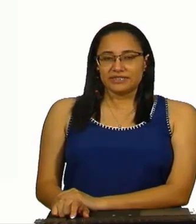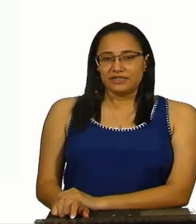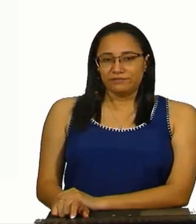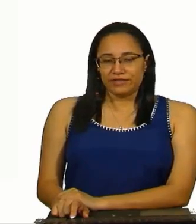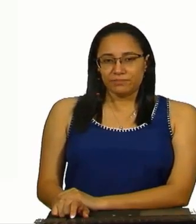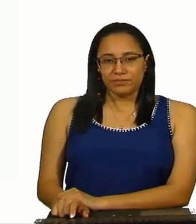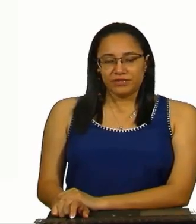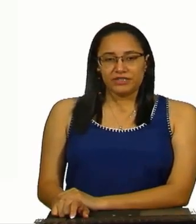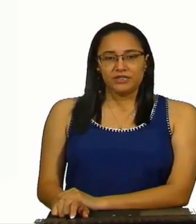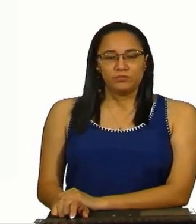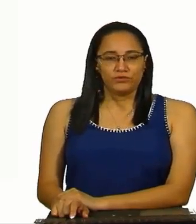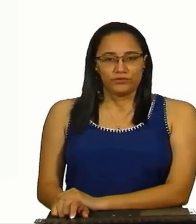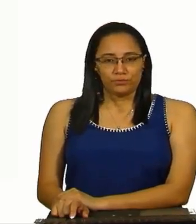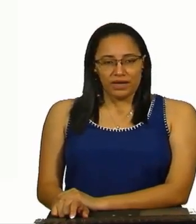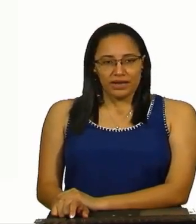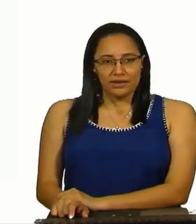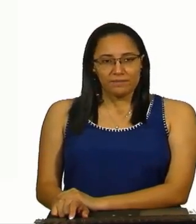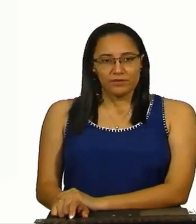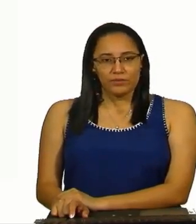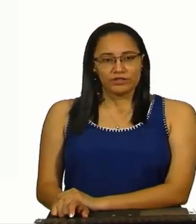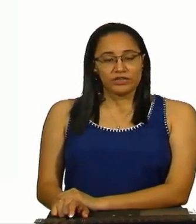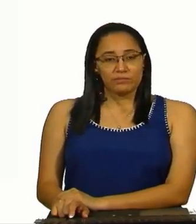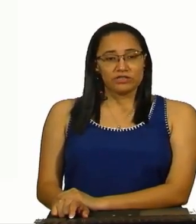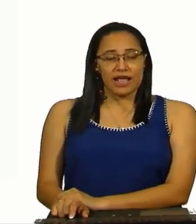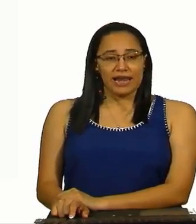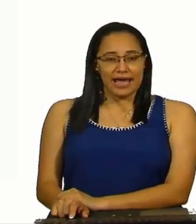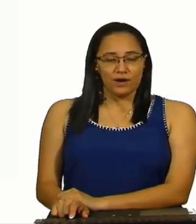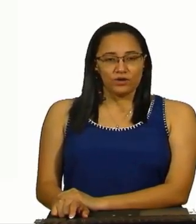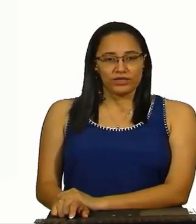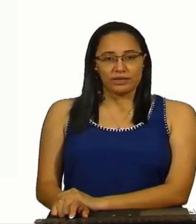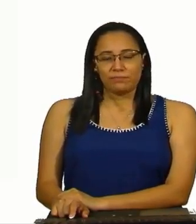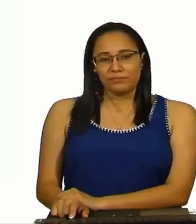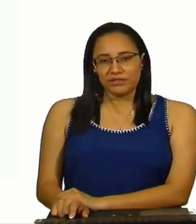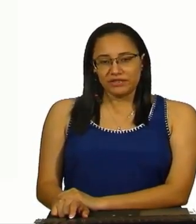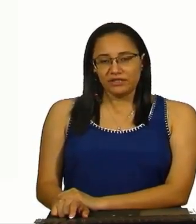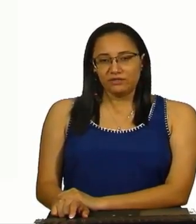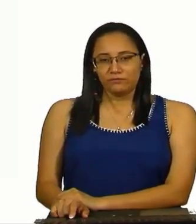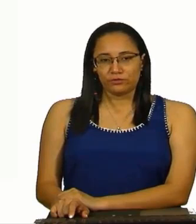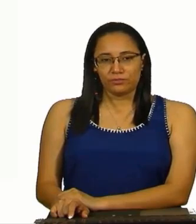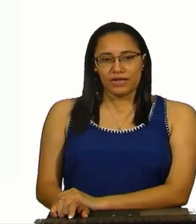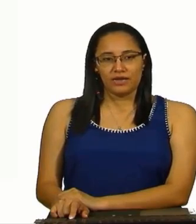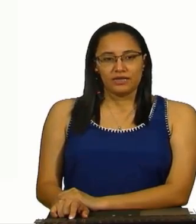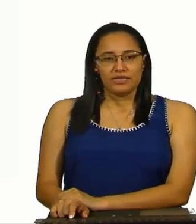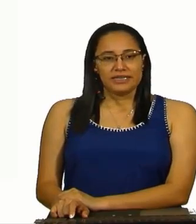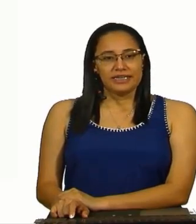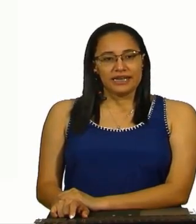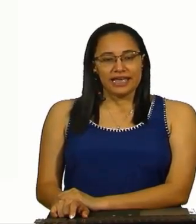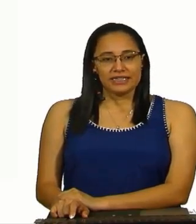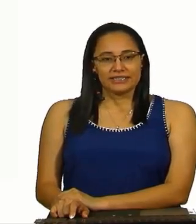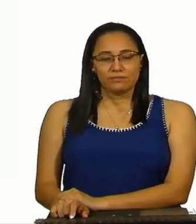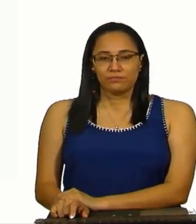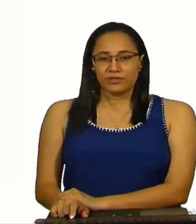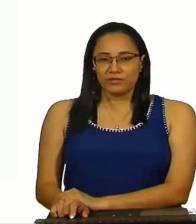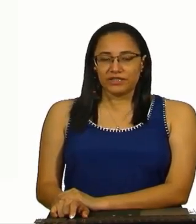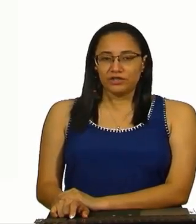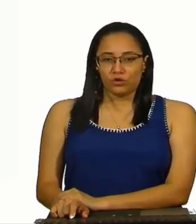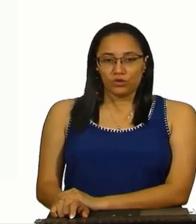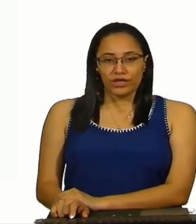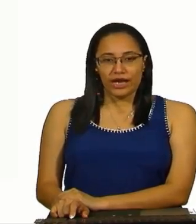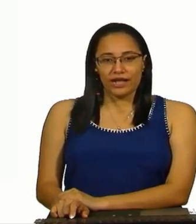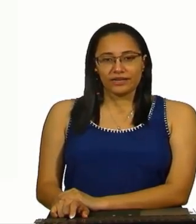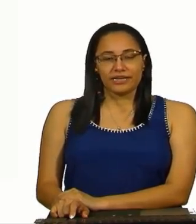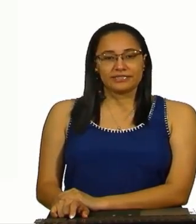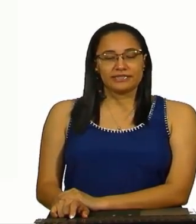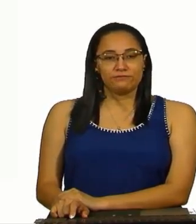Permit, que significa permitir, muy formal. Luego tenemos allow, que es permitir, formal. Y let, permitir